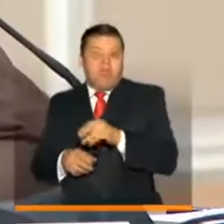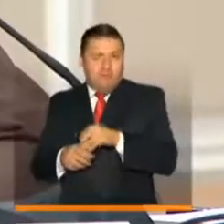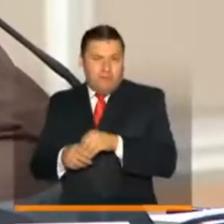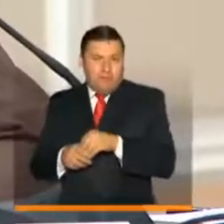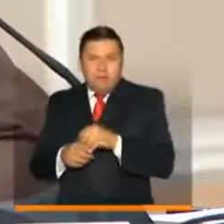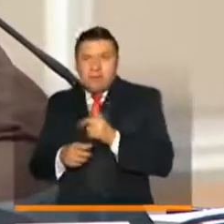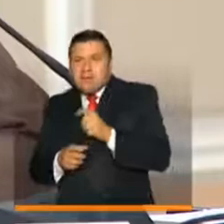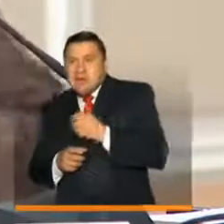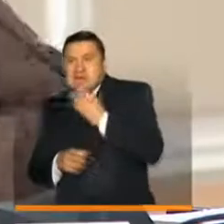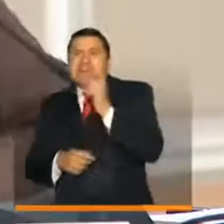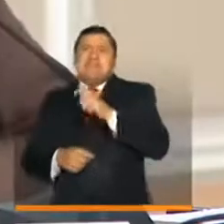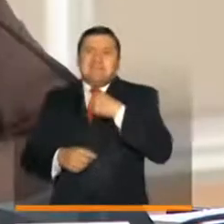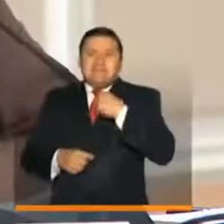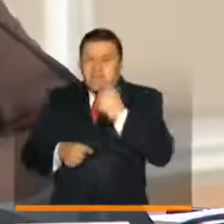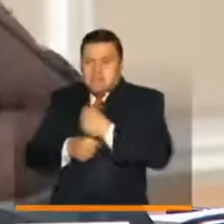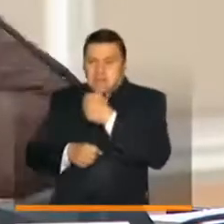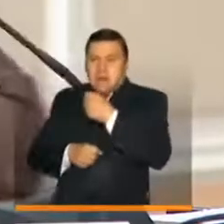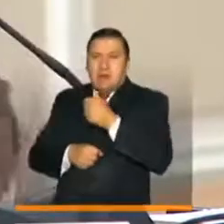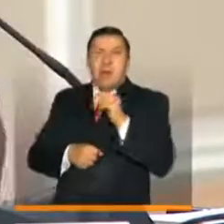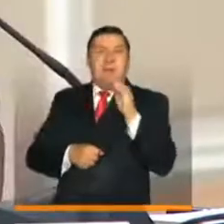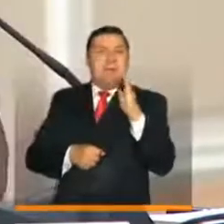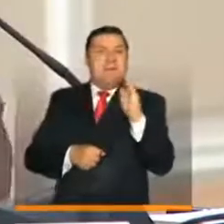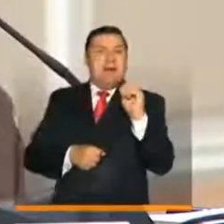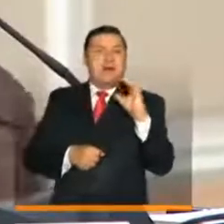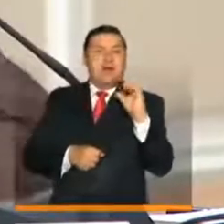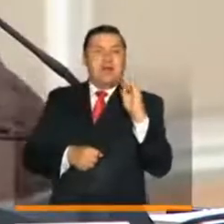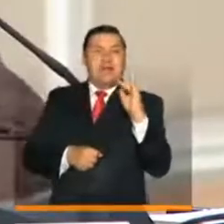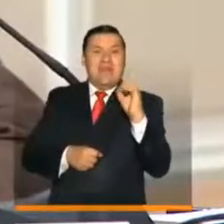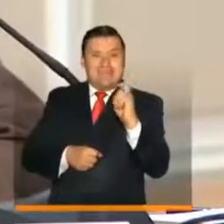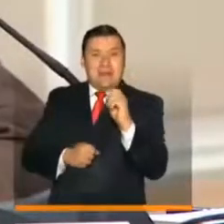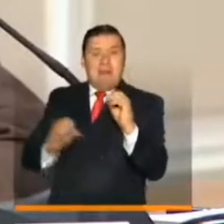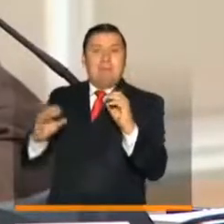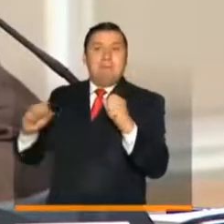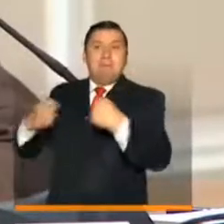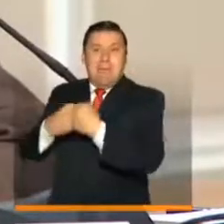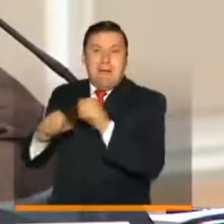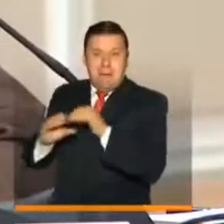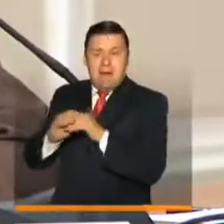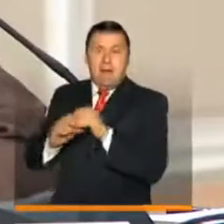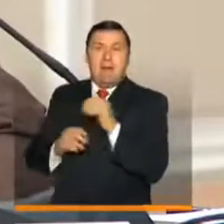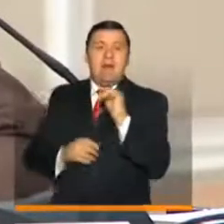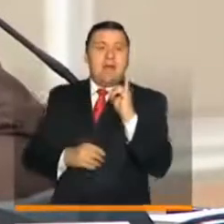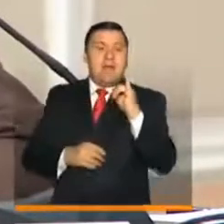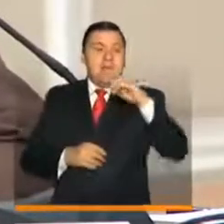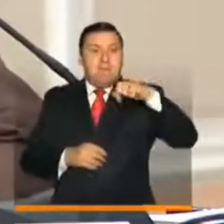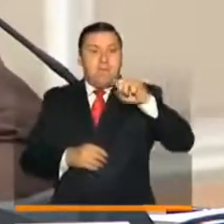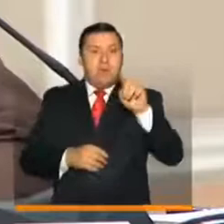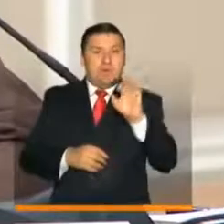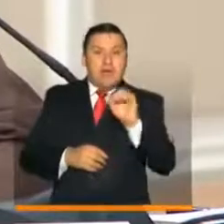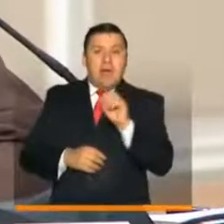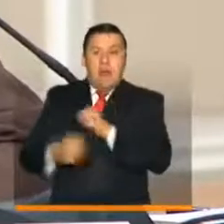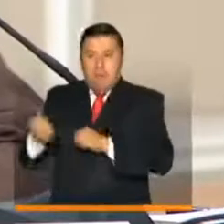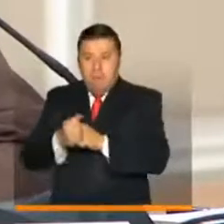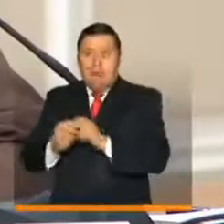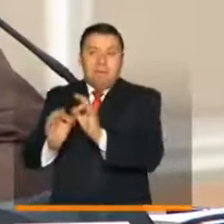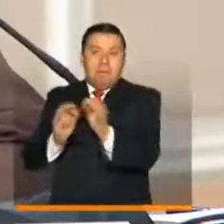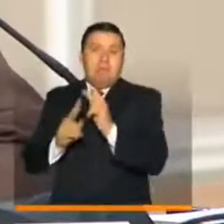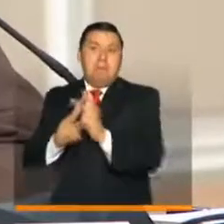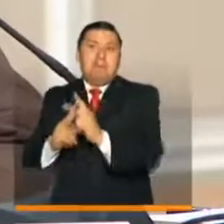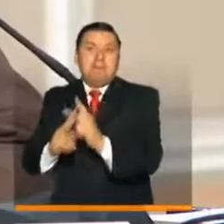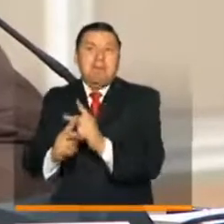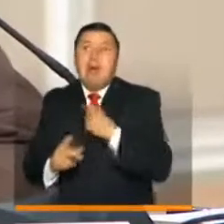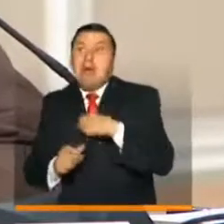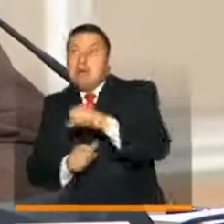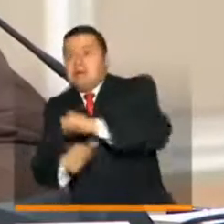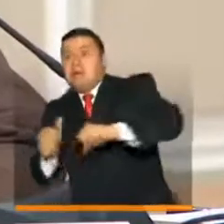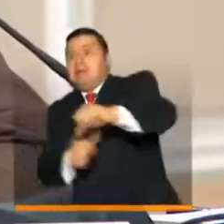esta línea de crédito con Bancoldex o también puede ser con Impulsa. Así que vamos avanzando, le estamos dando